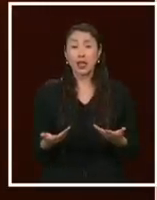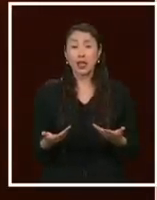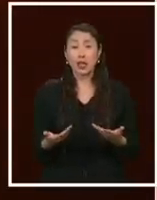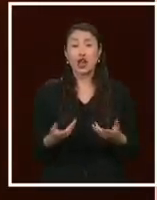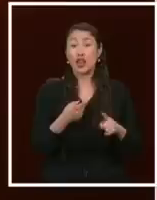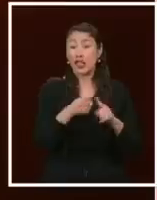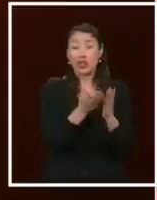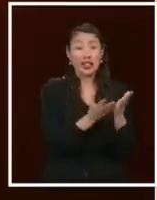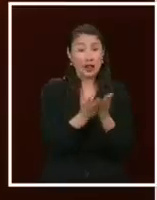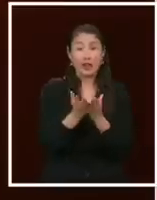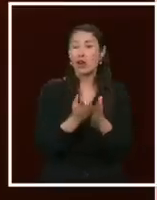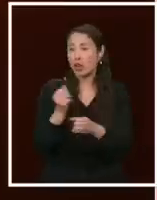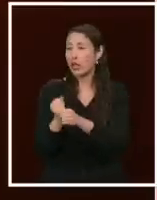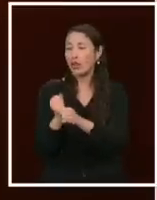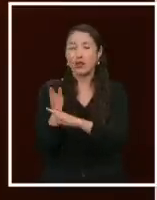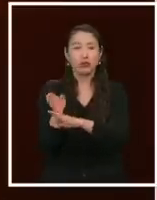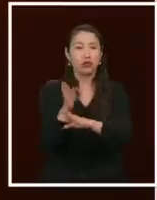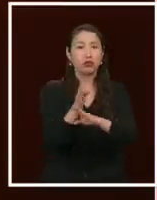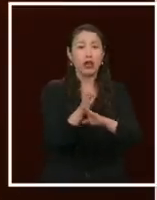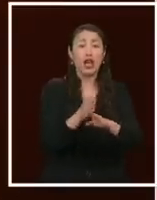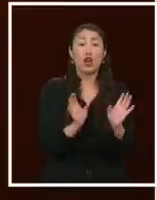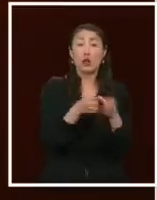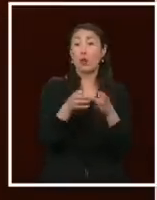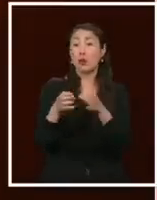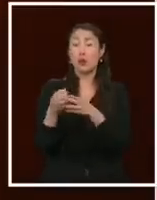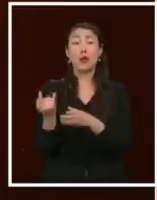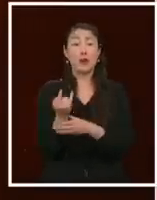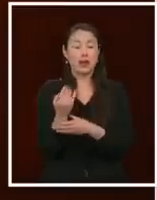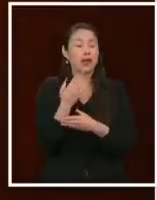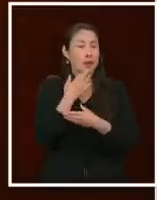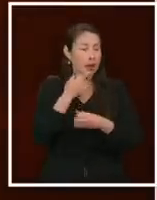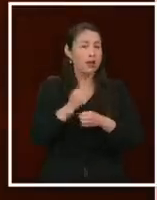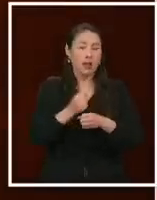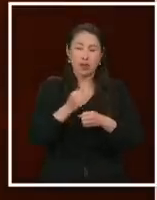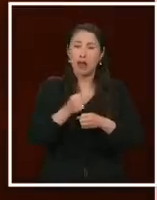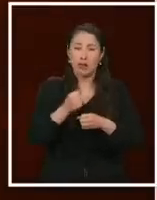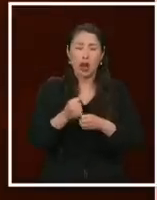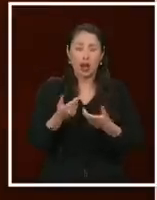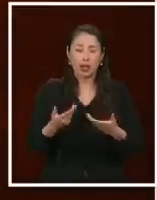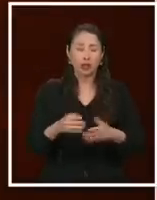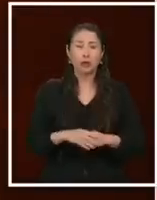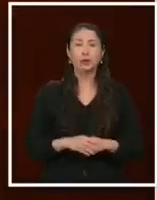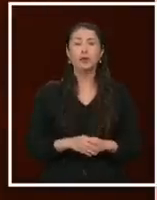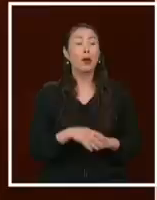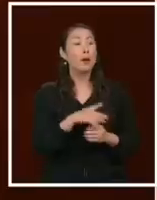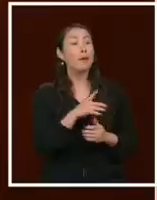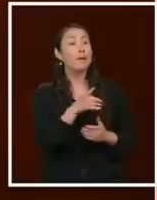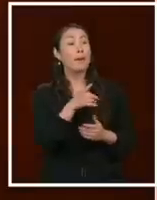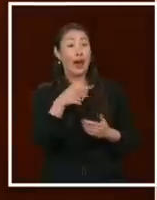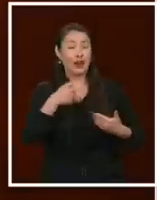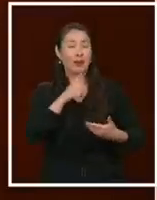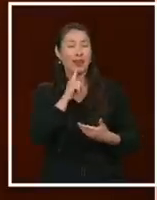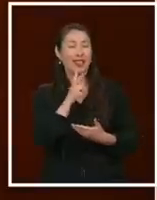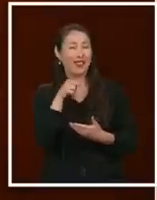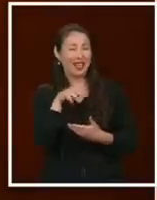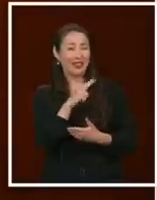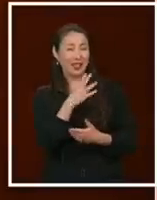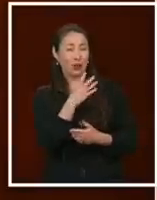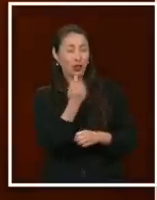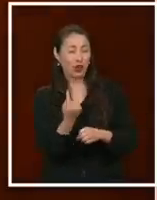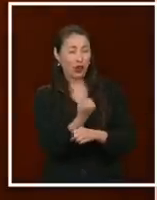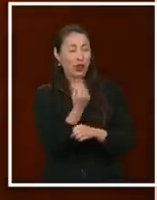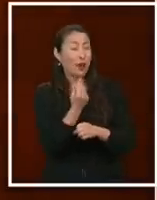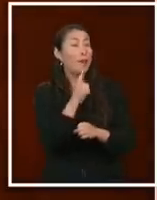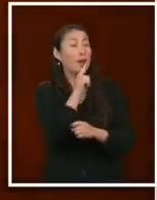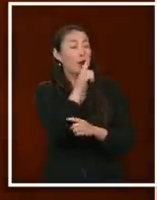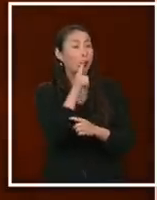están desplegados todos los servicios y delegada, todos los equipos de emergencia también, tal como ven en este punto. Delegada, en vivo para TVN 24 horas, la situación